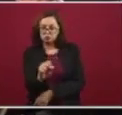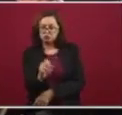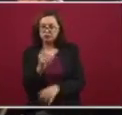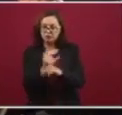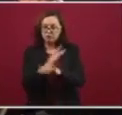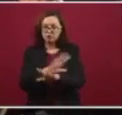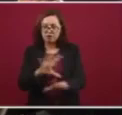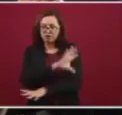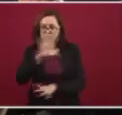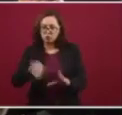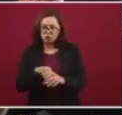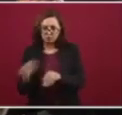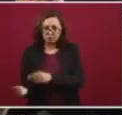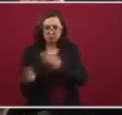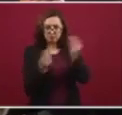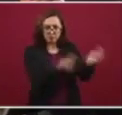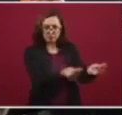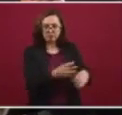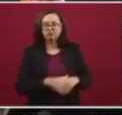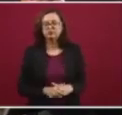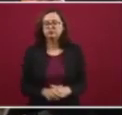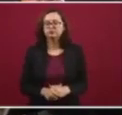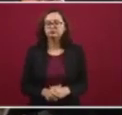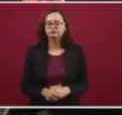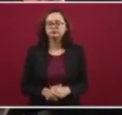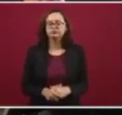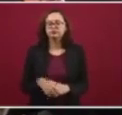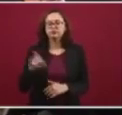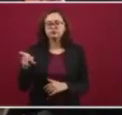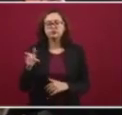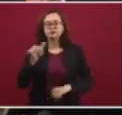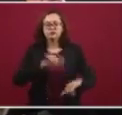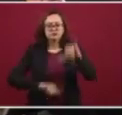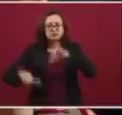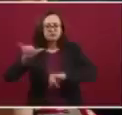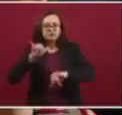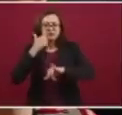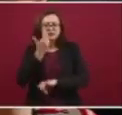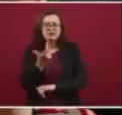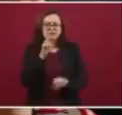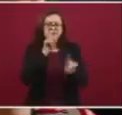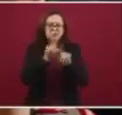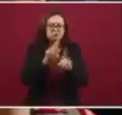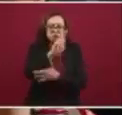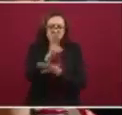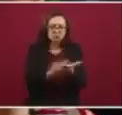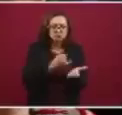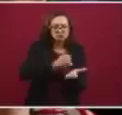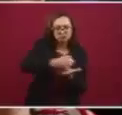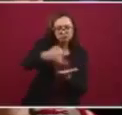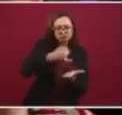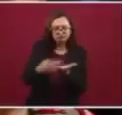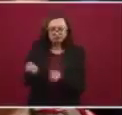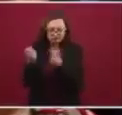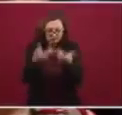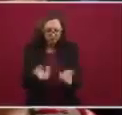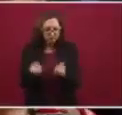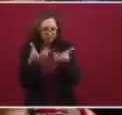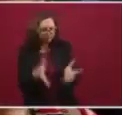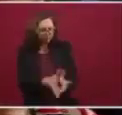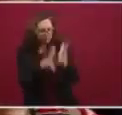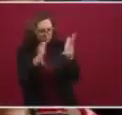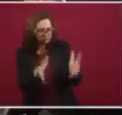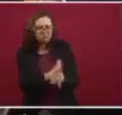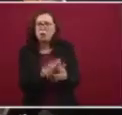la información. Y los laboratorios quieren participar en Sembrando Vida, quieren estar presentes ahí también. Sí, sí. Sumar. Sí, ¿no? De